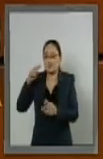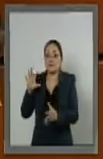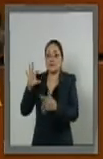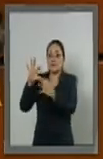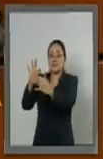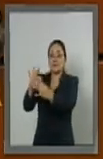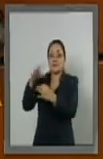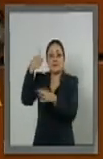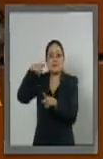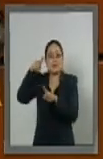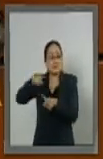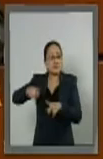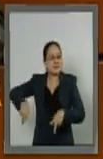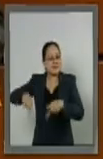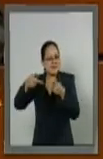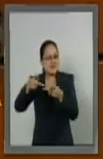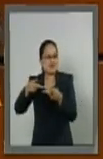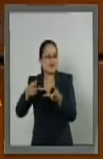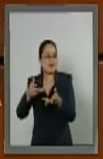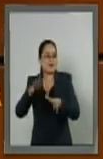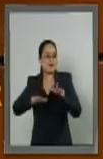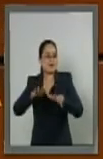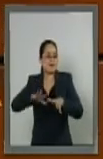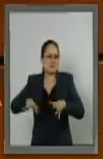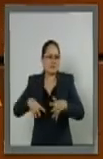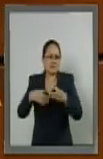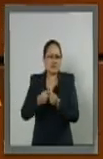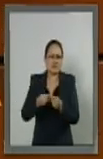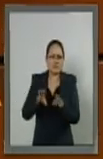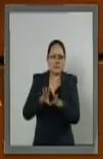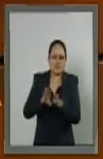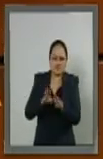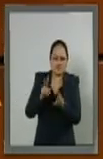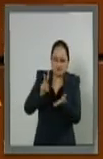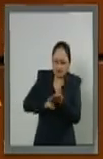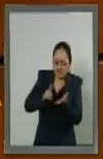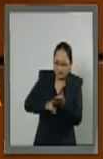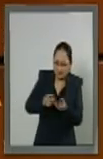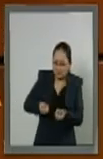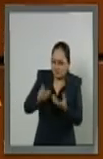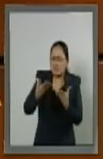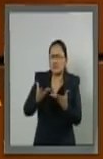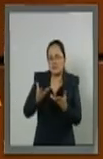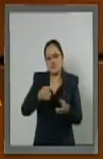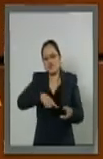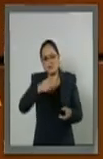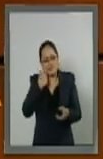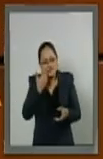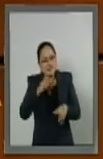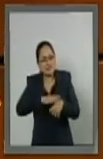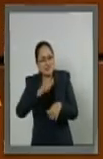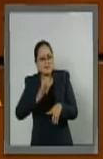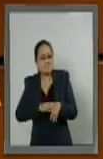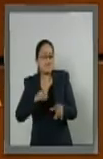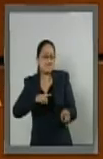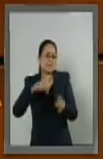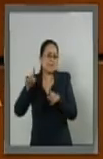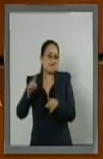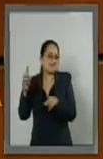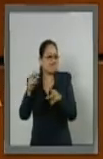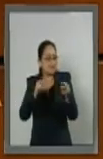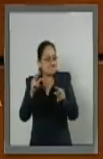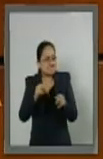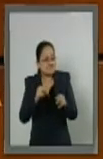productivas y cómo darles un valor agregado a los productos del sector primario. Por eso coincido